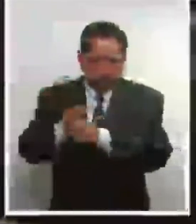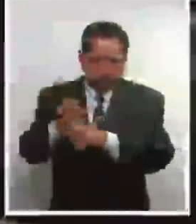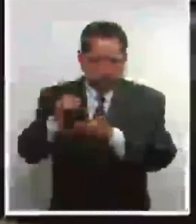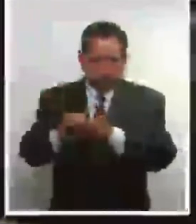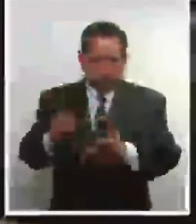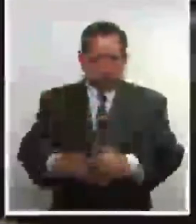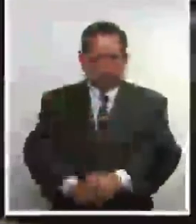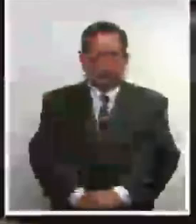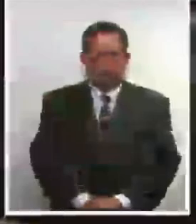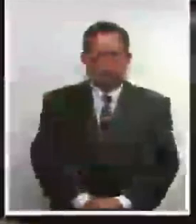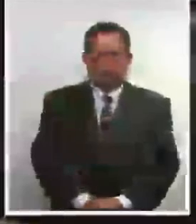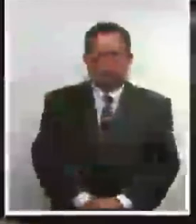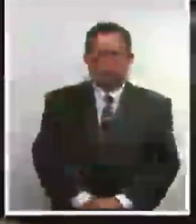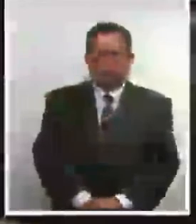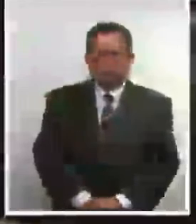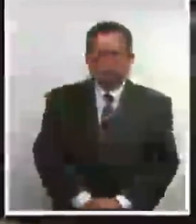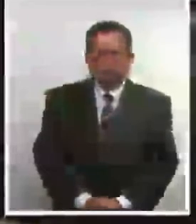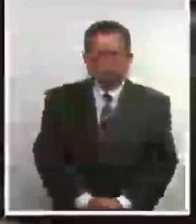respectivos.